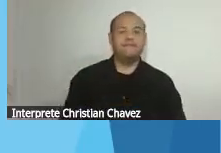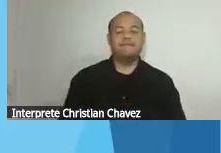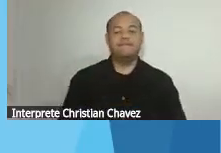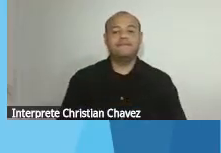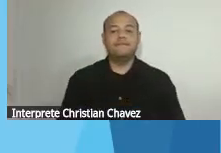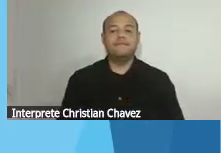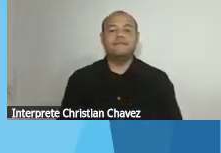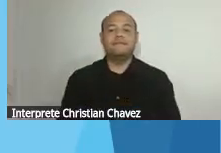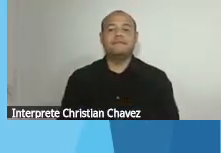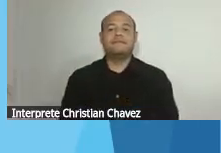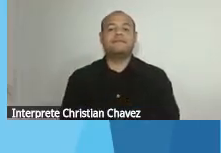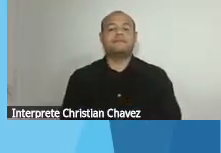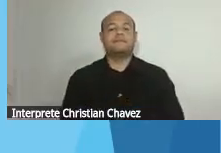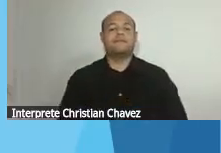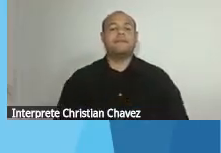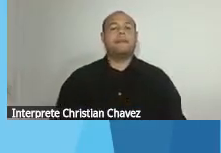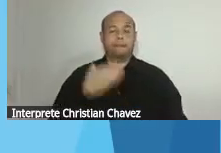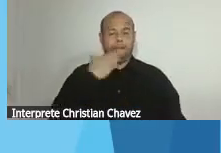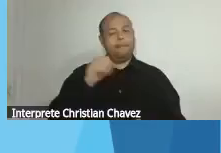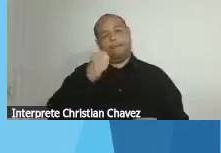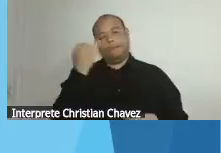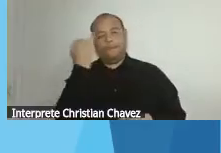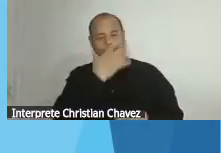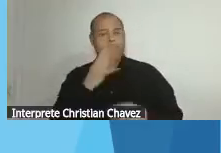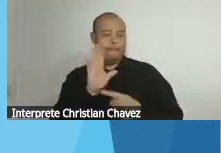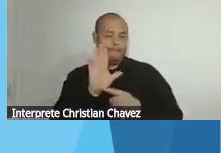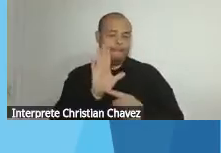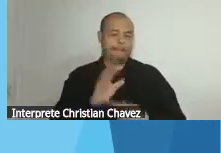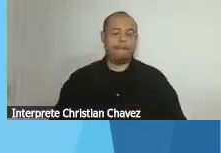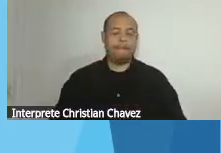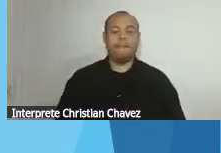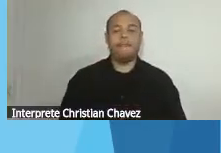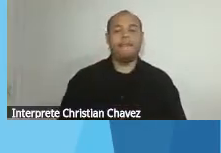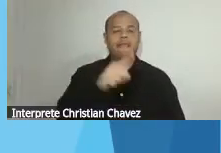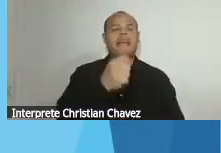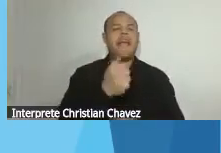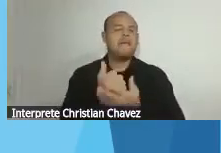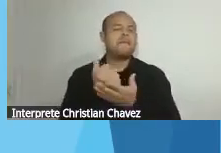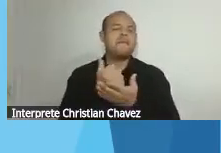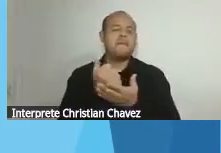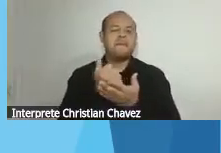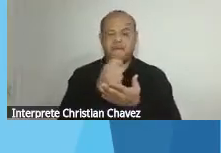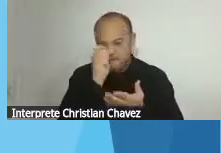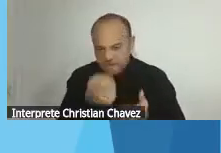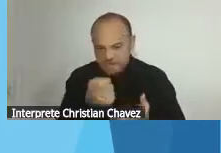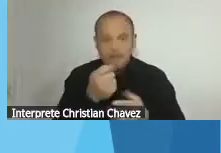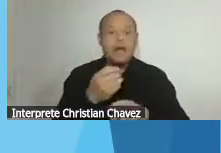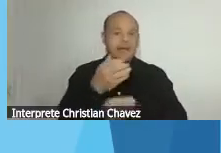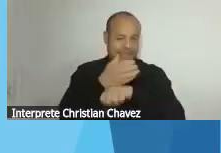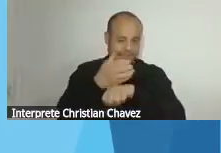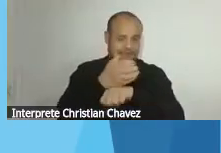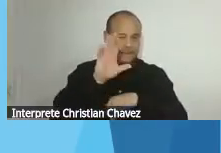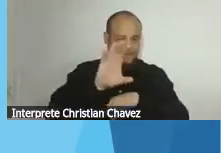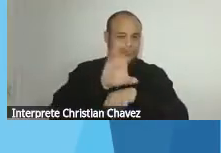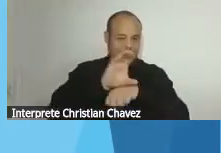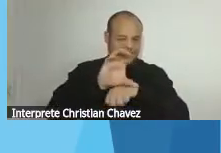Volviendo pues a otra imagen. ¿Sí? Vemos lo amarillo que es la célula, vemos lo rojo que es la